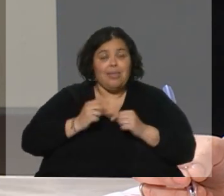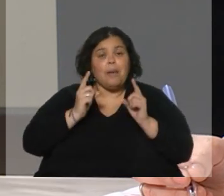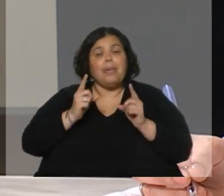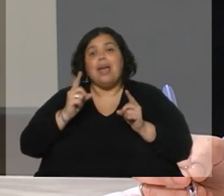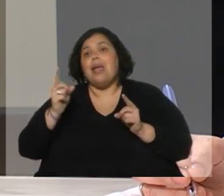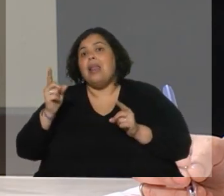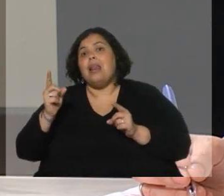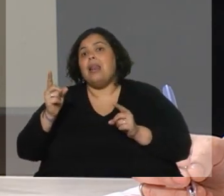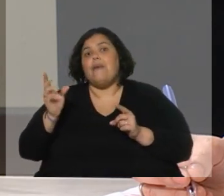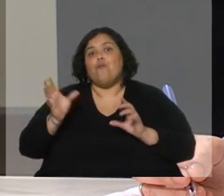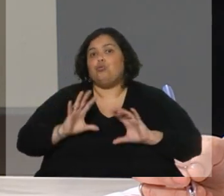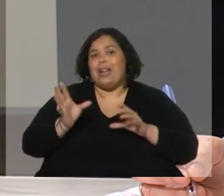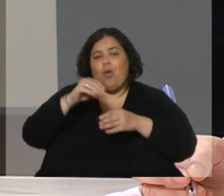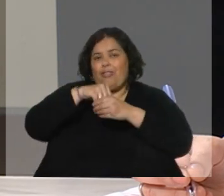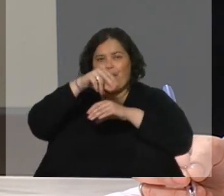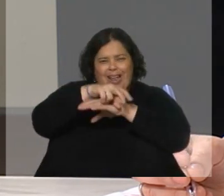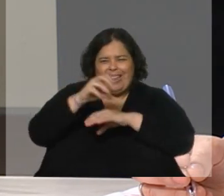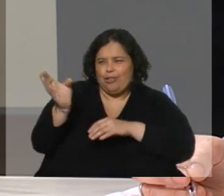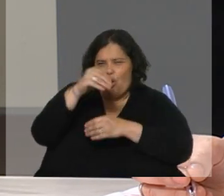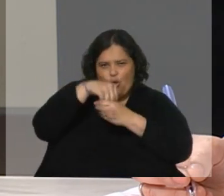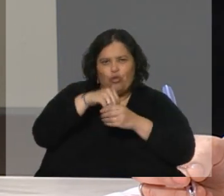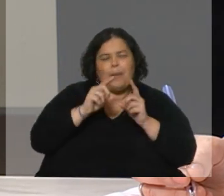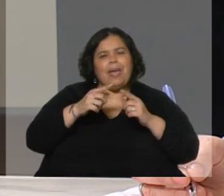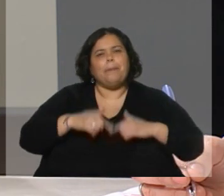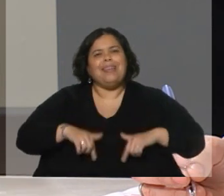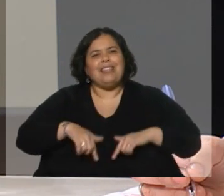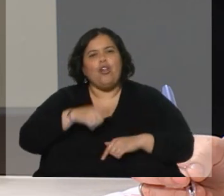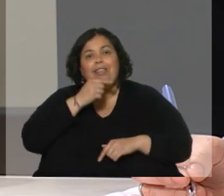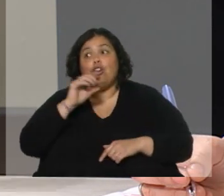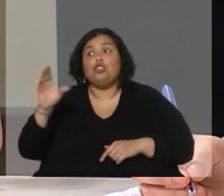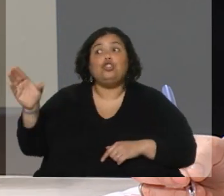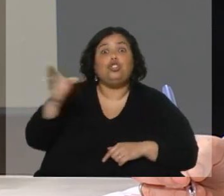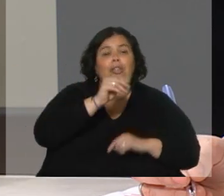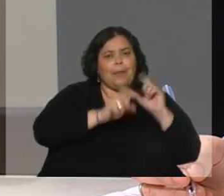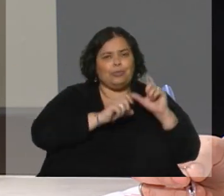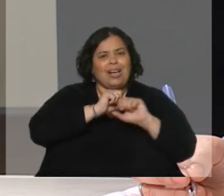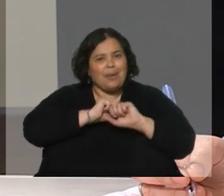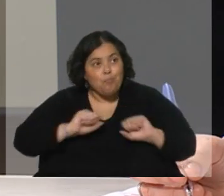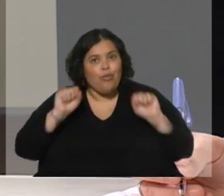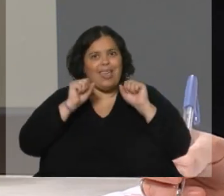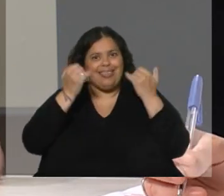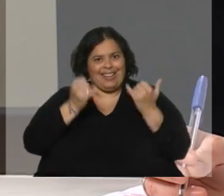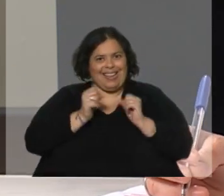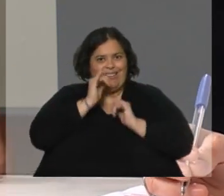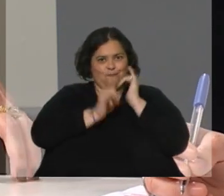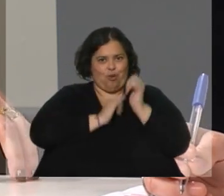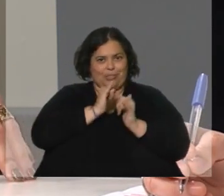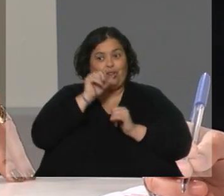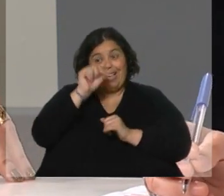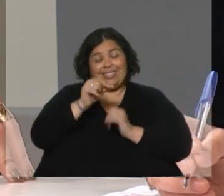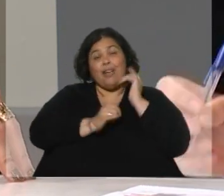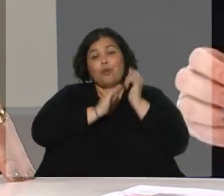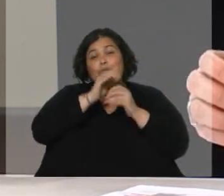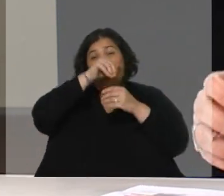todos los funcionarios de del Ministerio del interior todos los que tienen posibilidades porque a ver esa información estuvo en un sistema